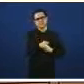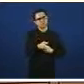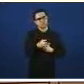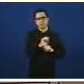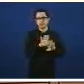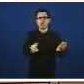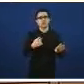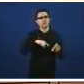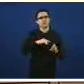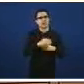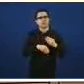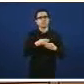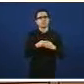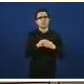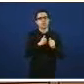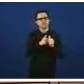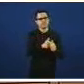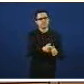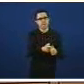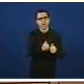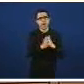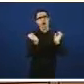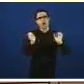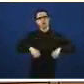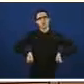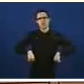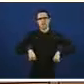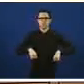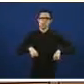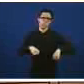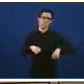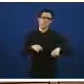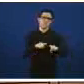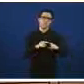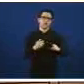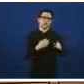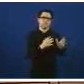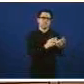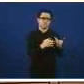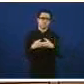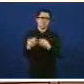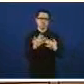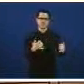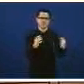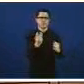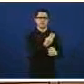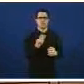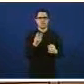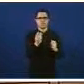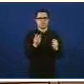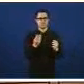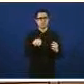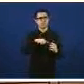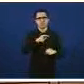escrupulosamente O acordo do debate do estado de autonomía Pactado entre os tres grupos É decir Primeiro,